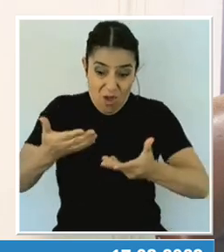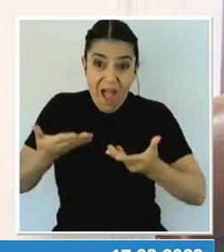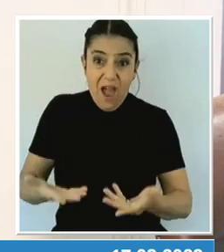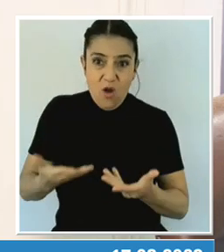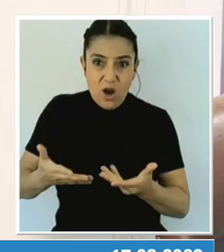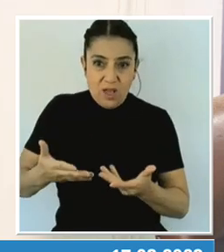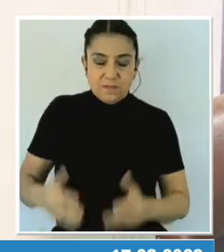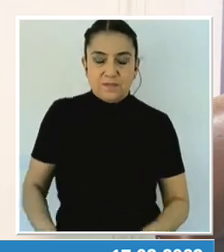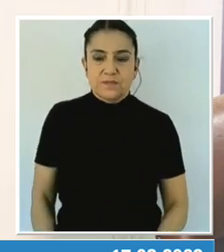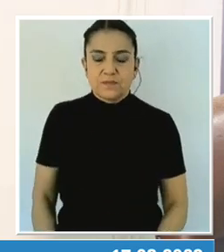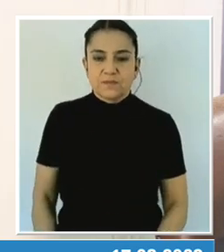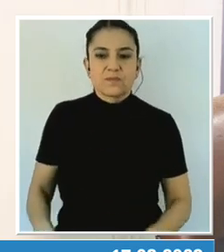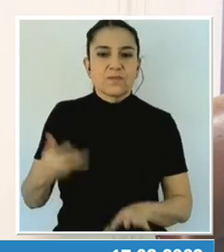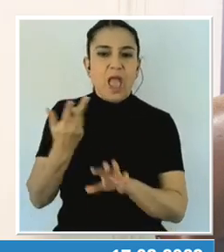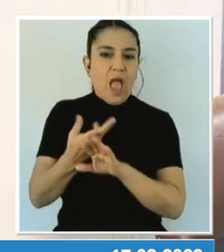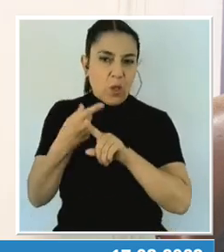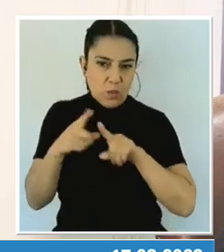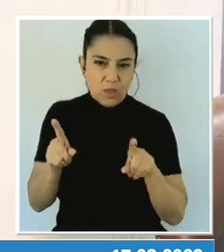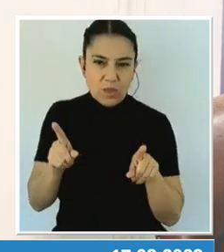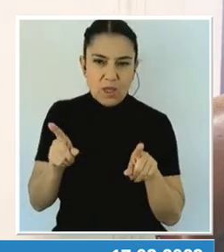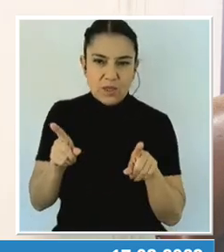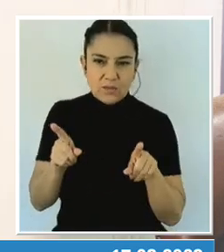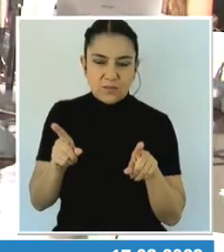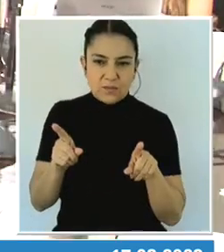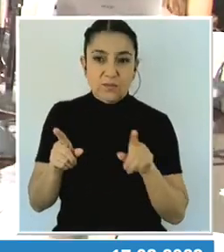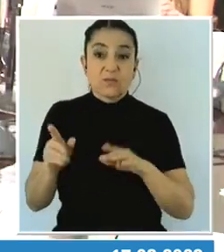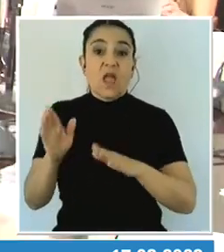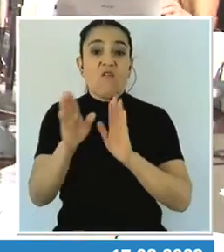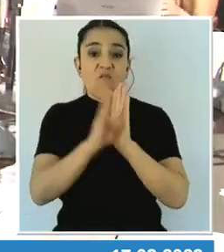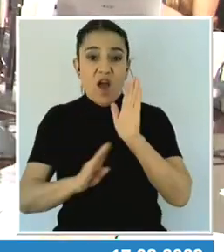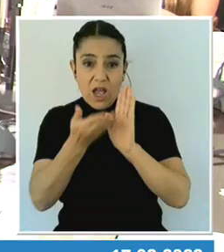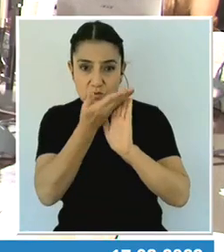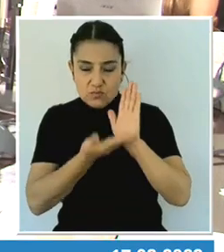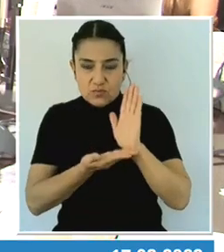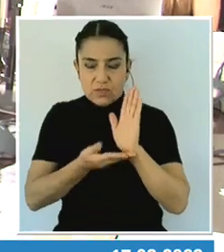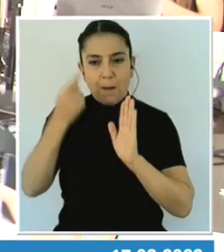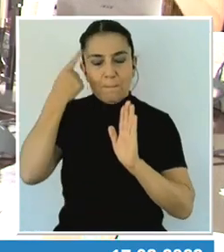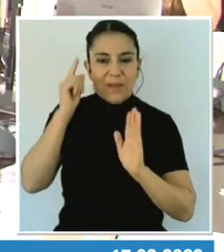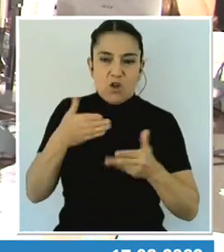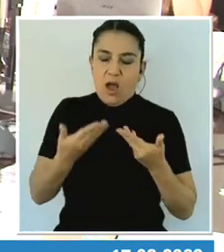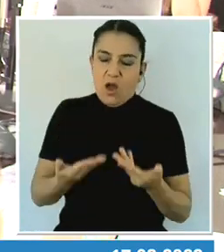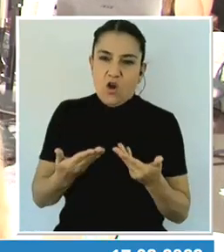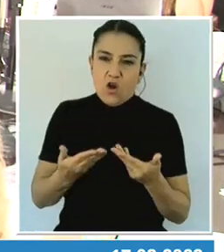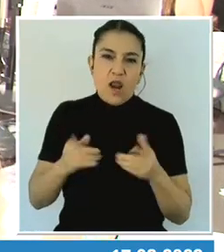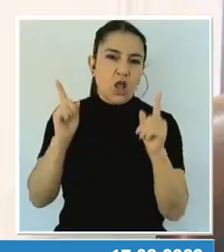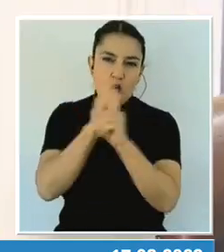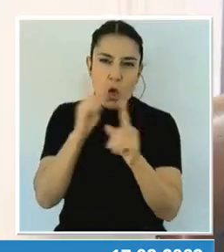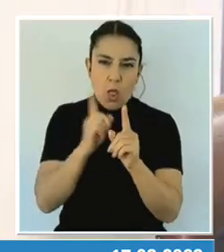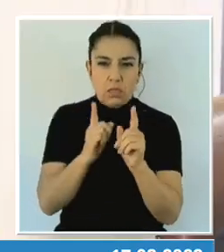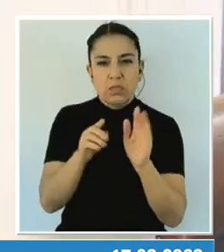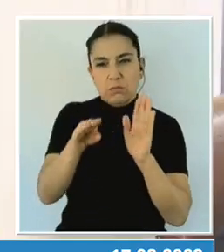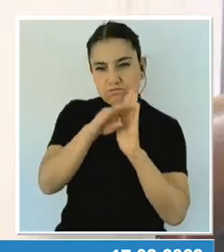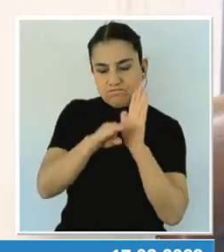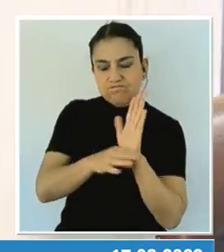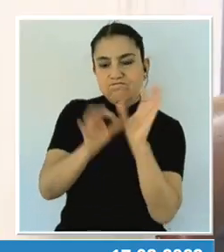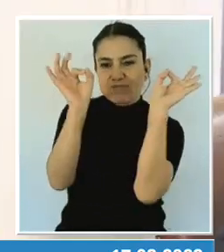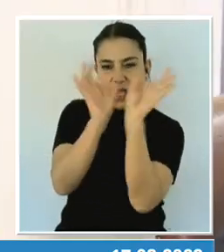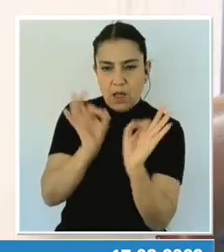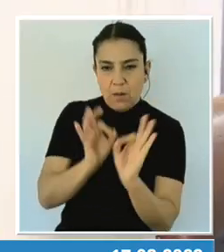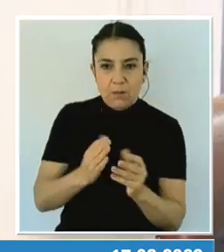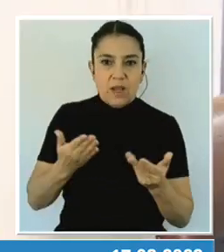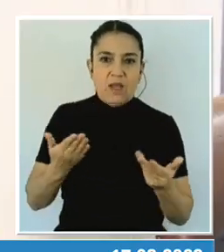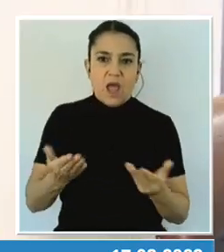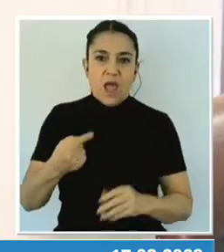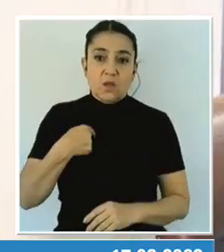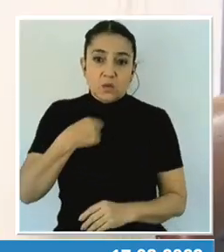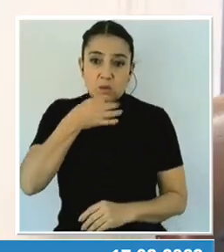Hay otras bases, pero yo no voy a entrar ahora al desarrollo de ellas, que son más bien de la parte orgánica,